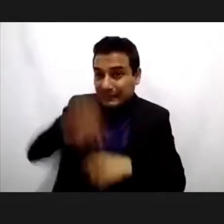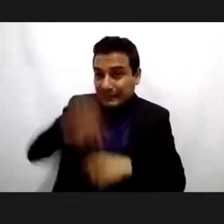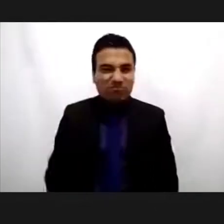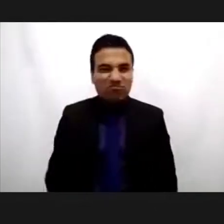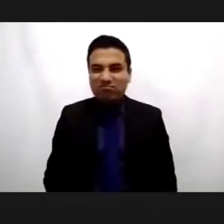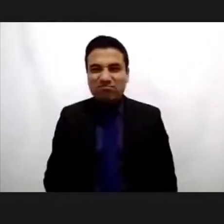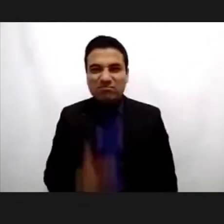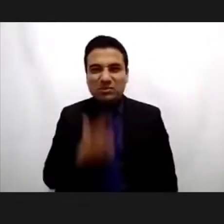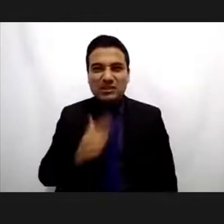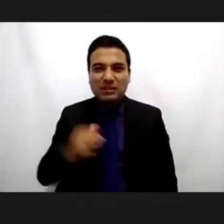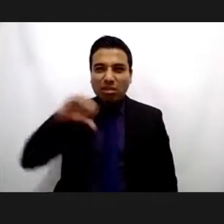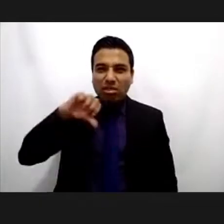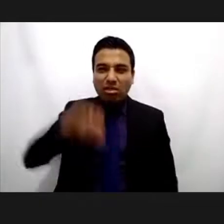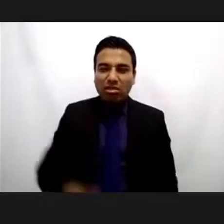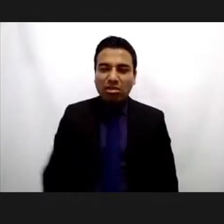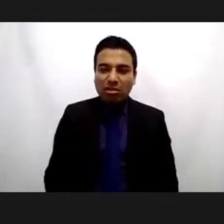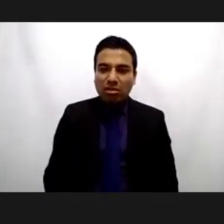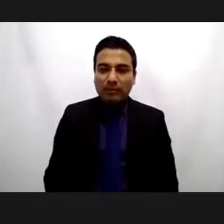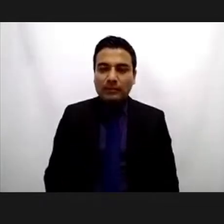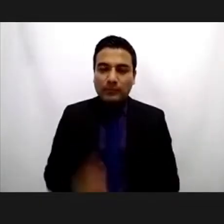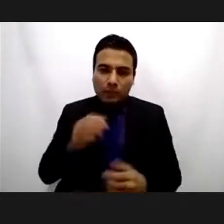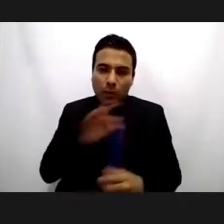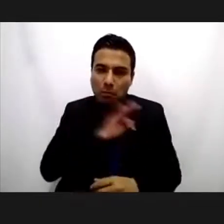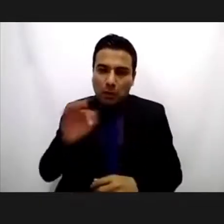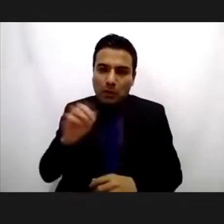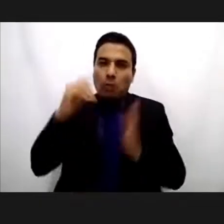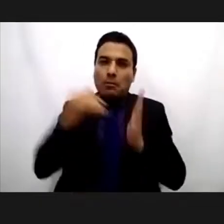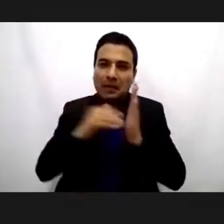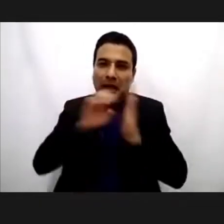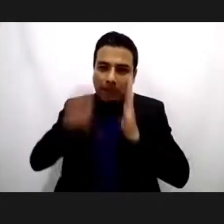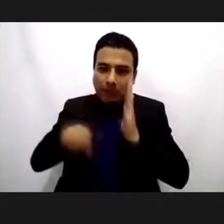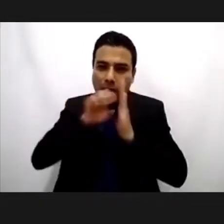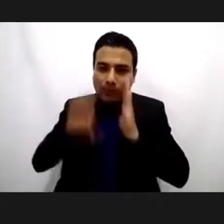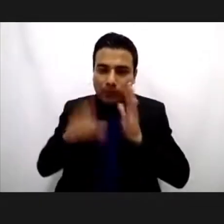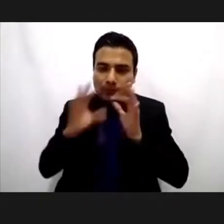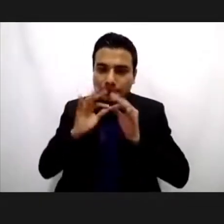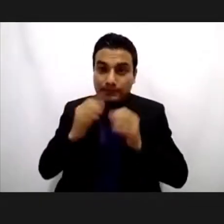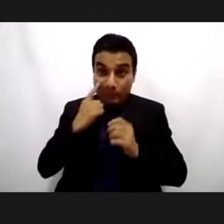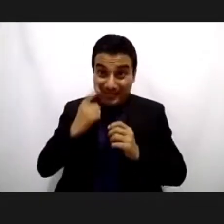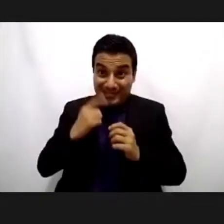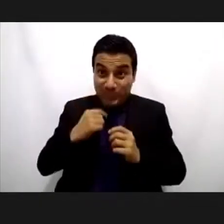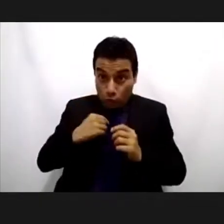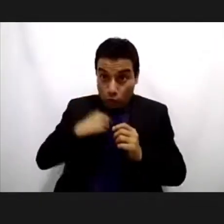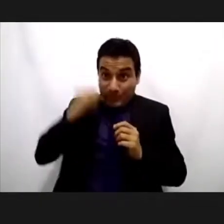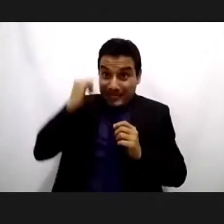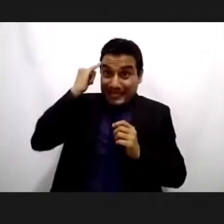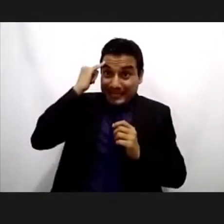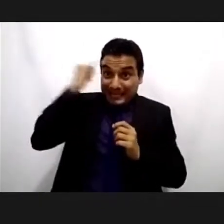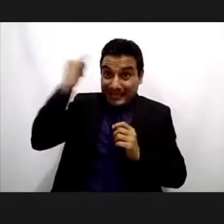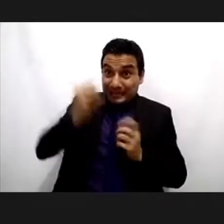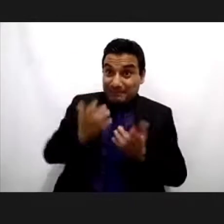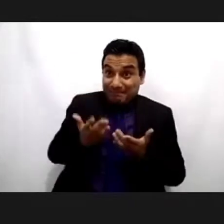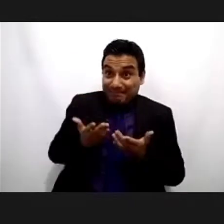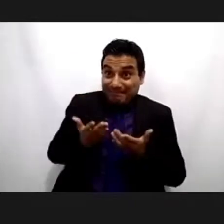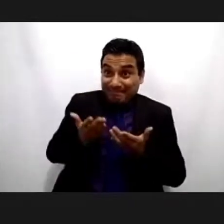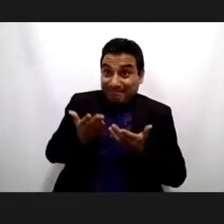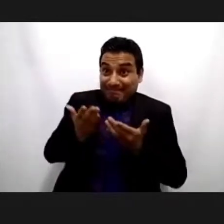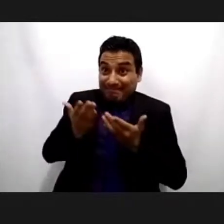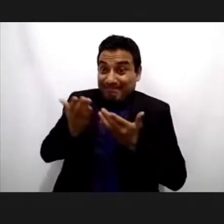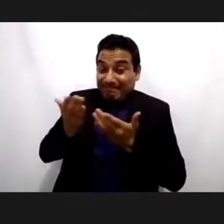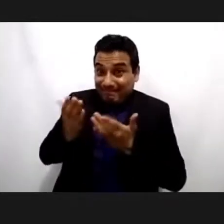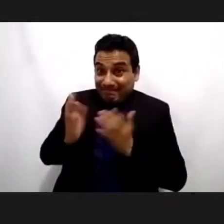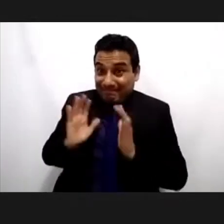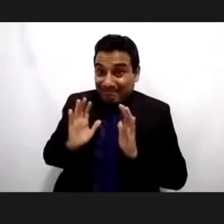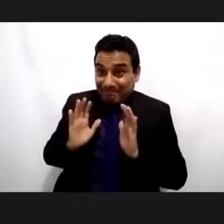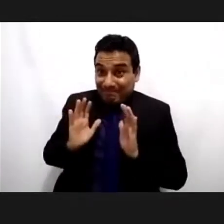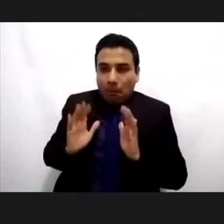mil ejemplos si tuviésemos tiempo. Nunca lo que llevo antes de empezar a ensayar, lo que sirve